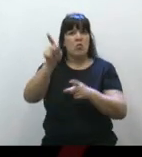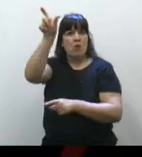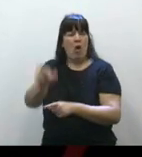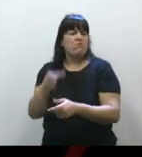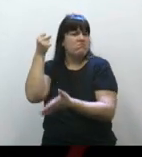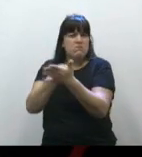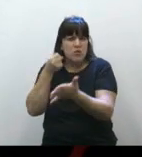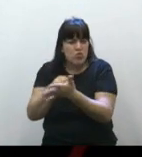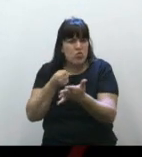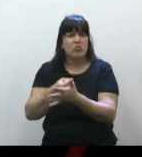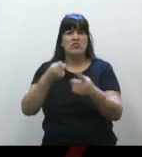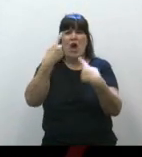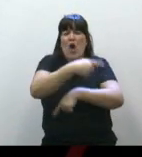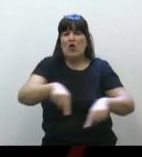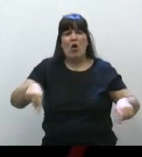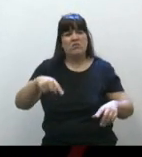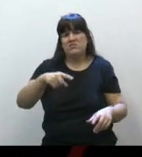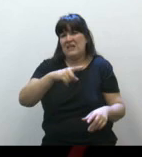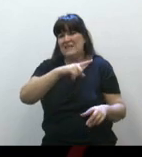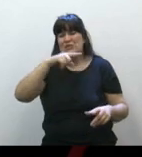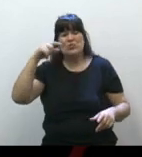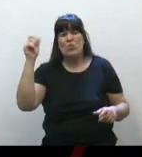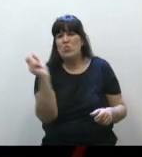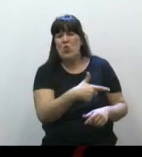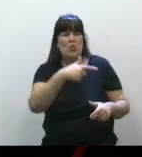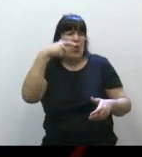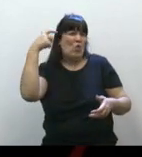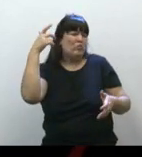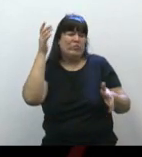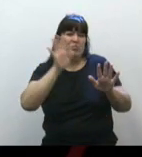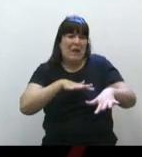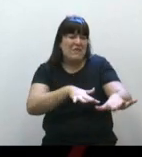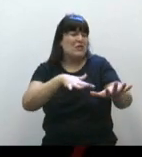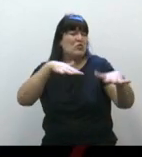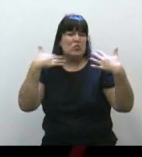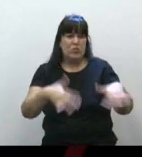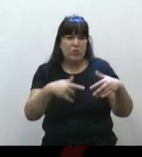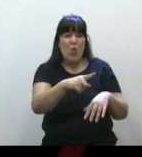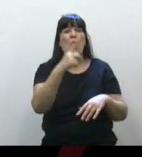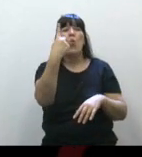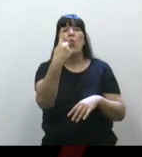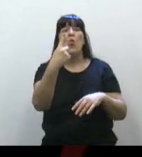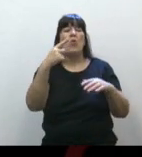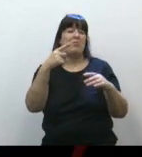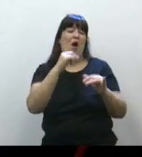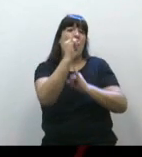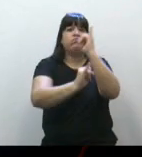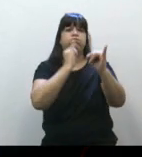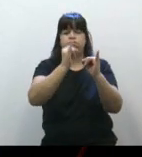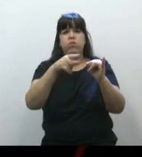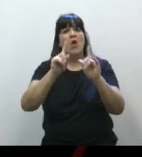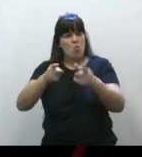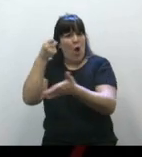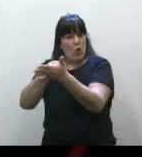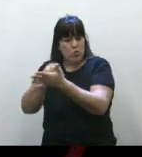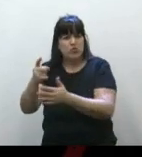contra la brutalidad de algunas manifestaciones había un obispo castrense que